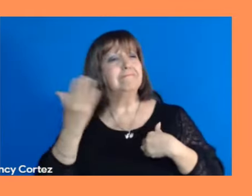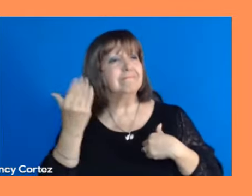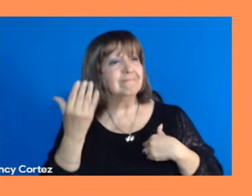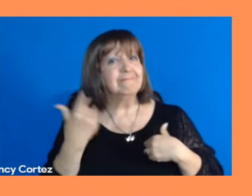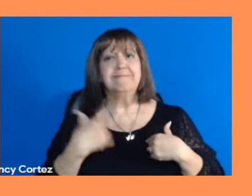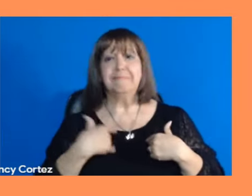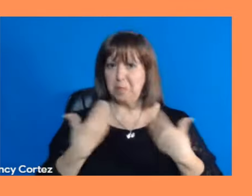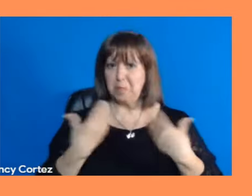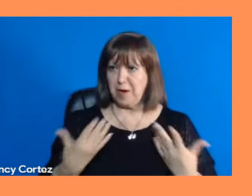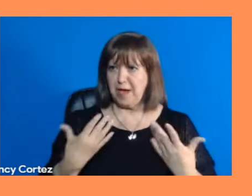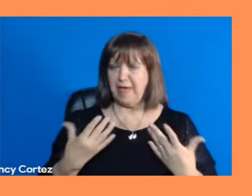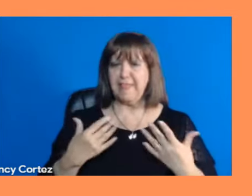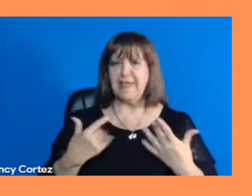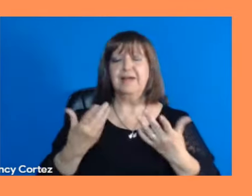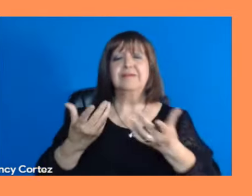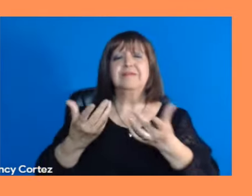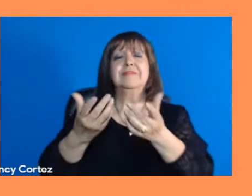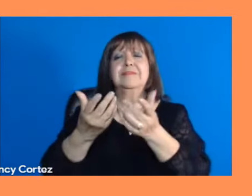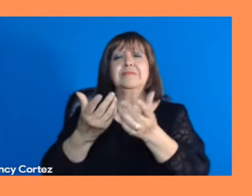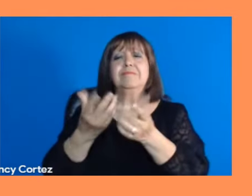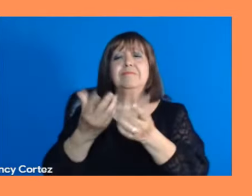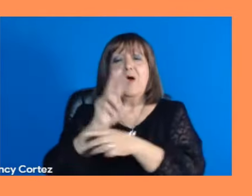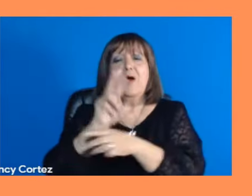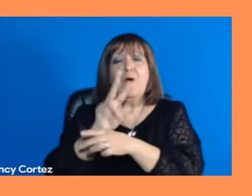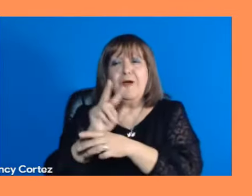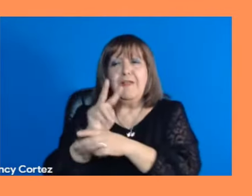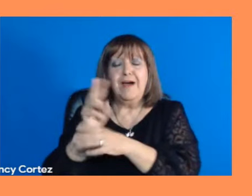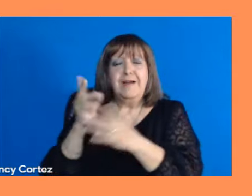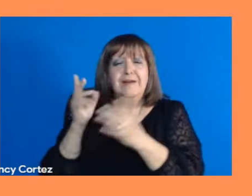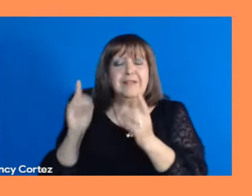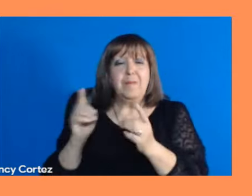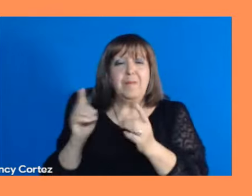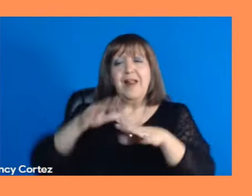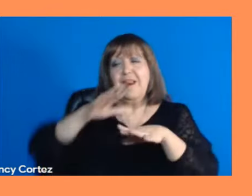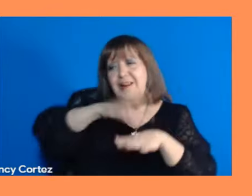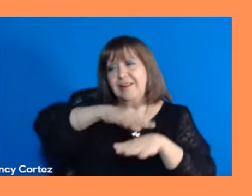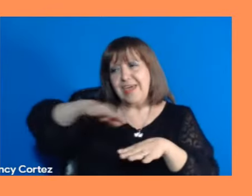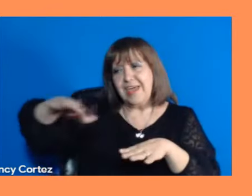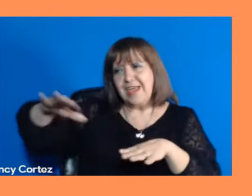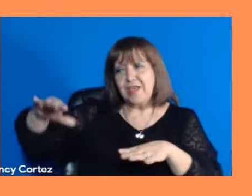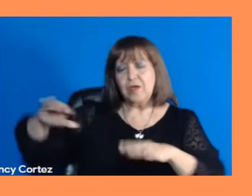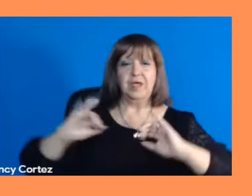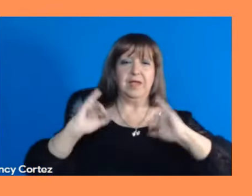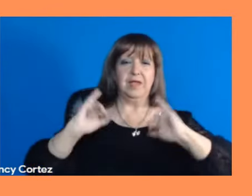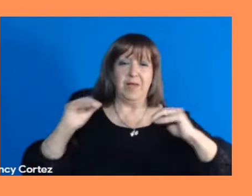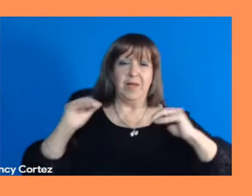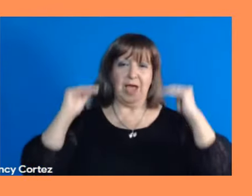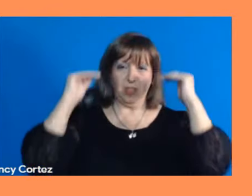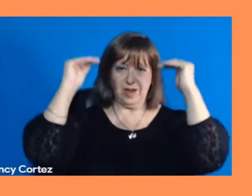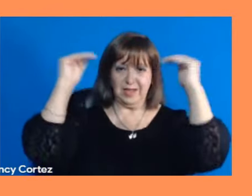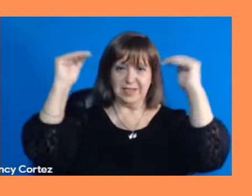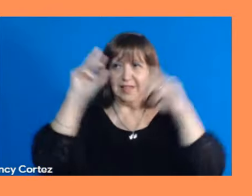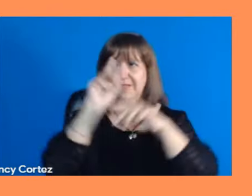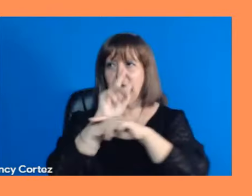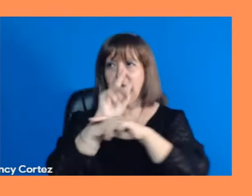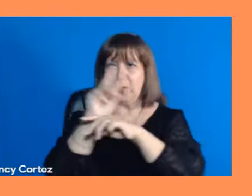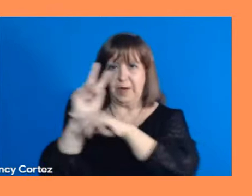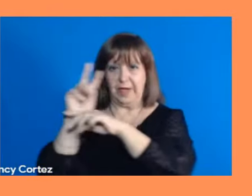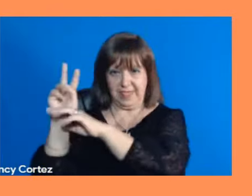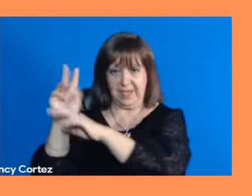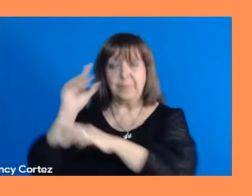amparar las infancias y adolescencias. La ESI implica un cambio de paradigma en